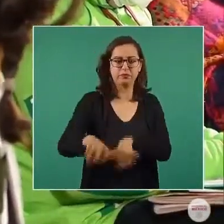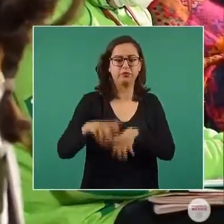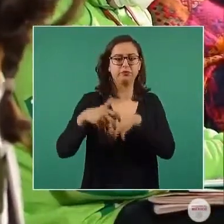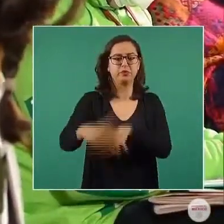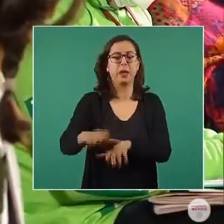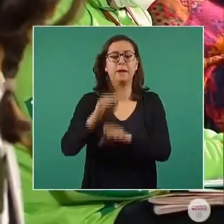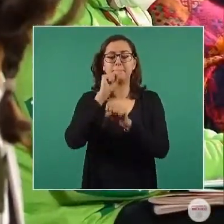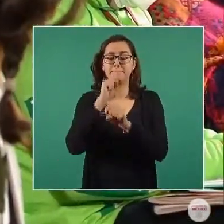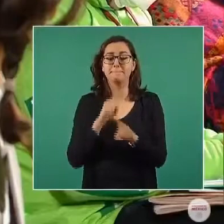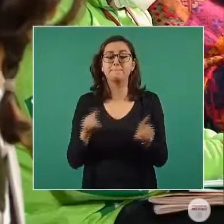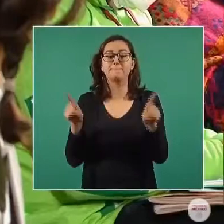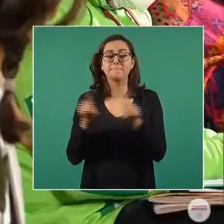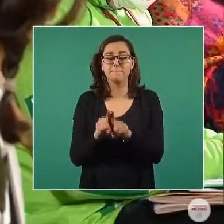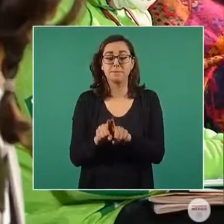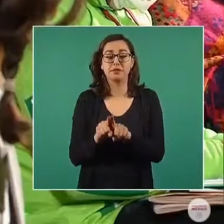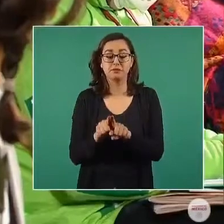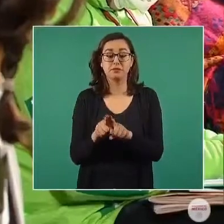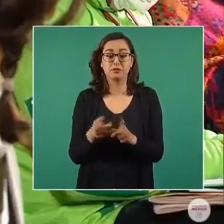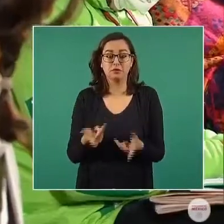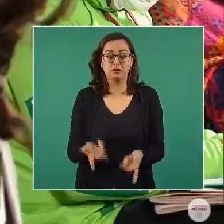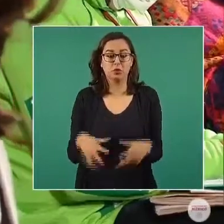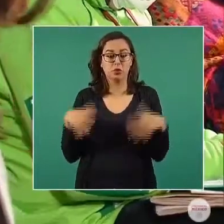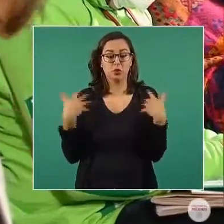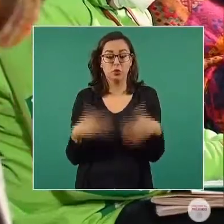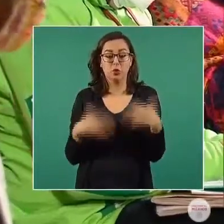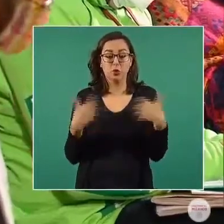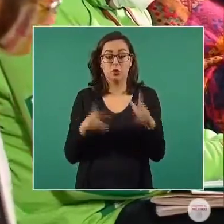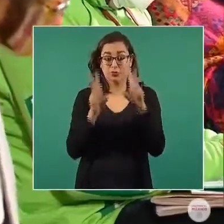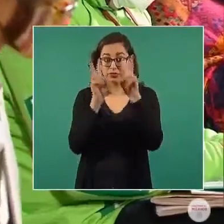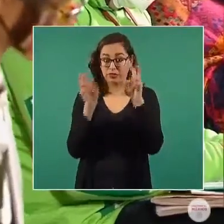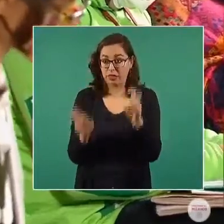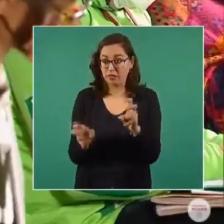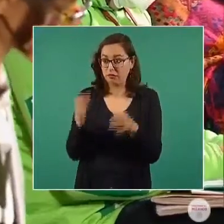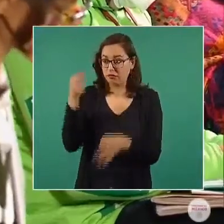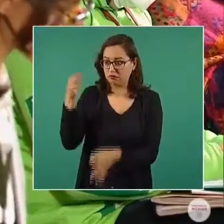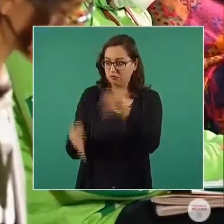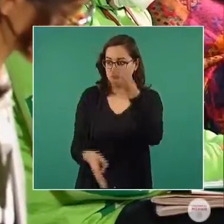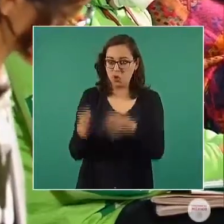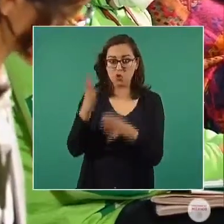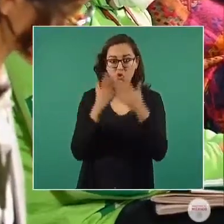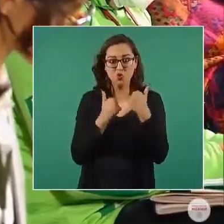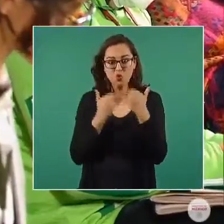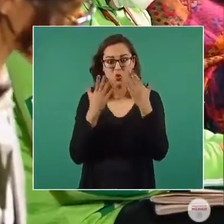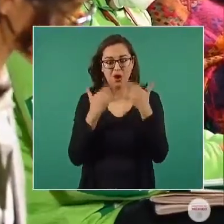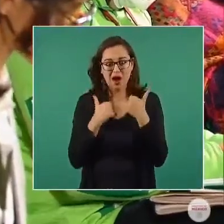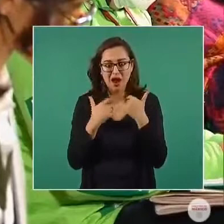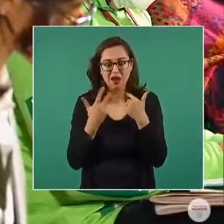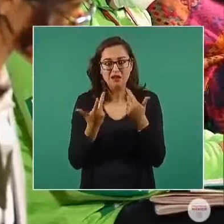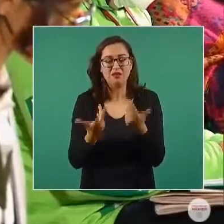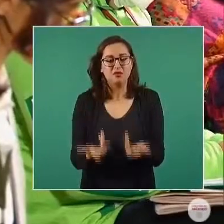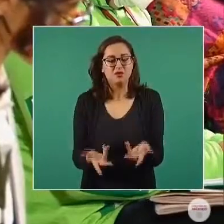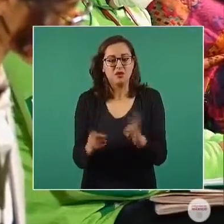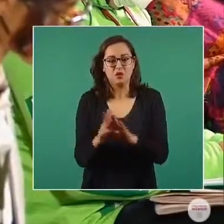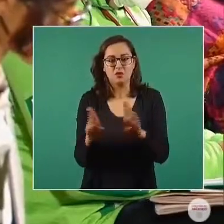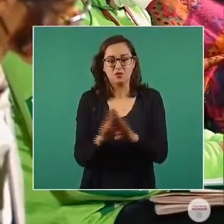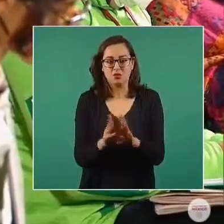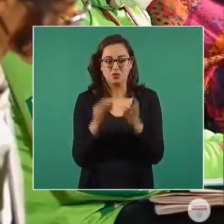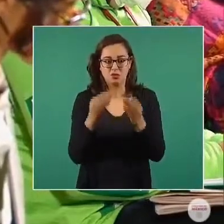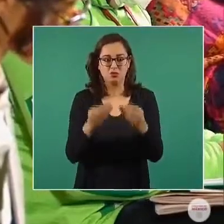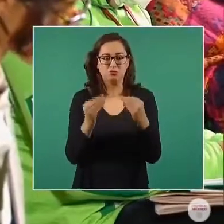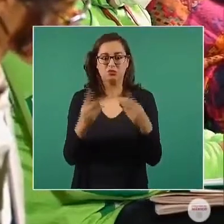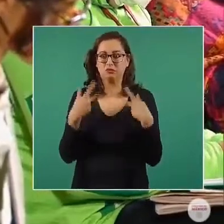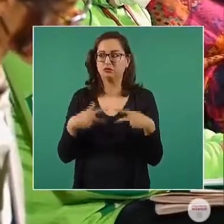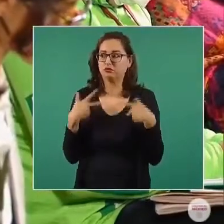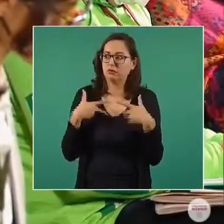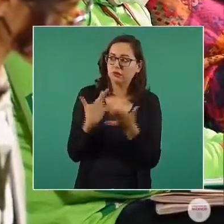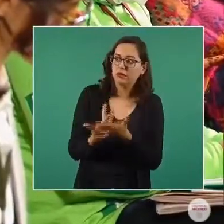está generando una crisis sin precedentes en lo que tiene que ver con la impartición de justicia y que está afectando pues obviamente a muchas personas que